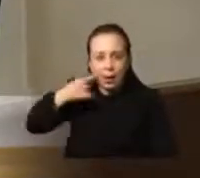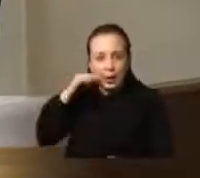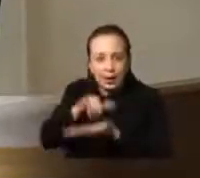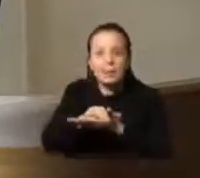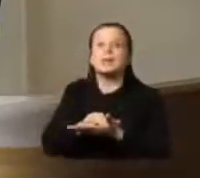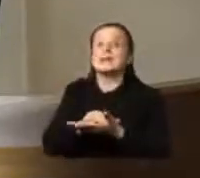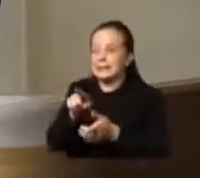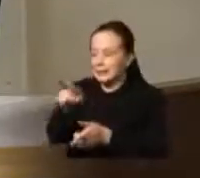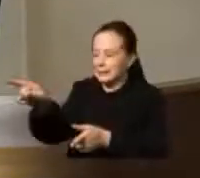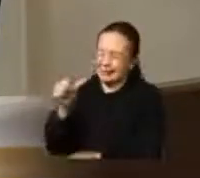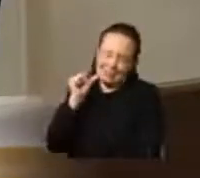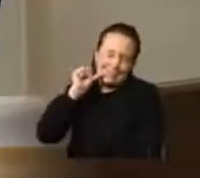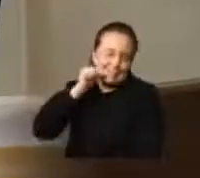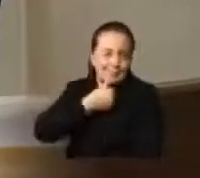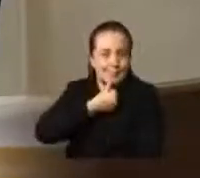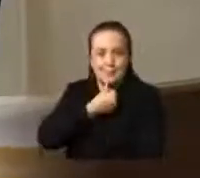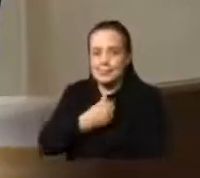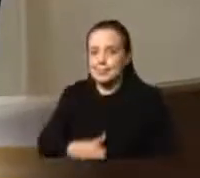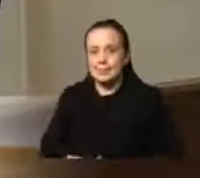hoy,